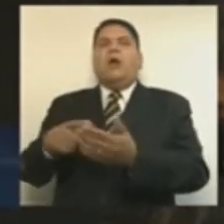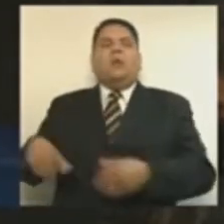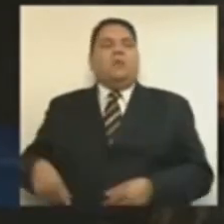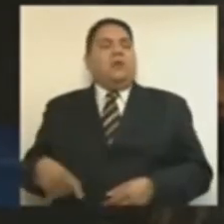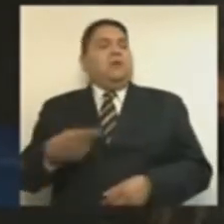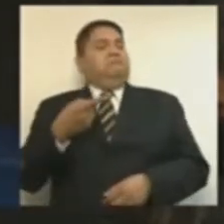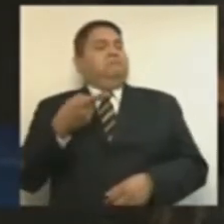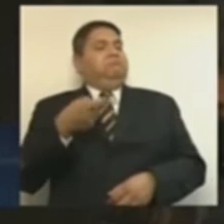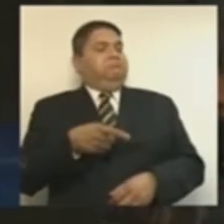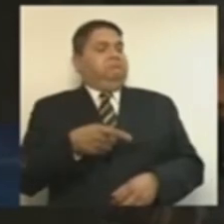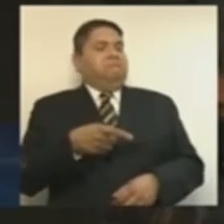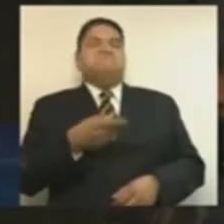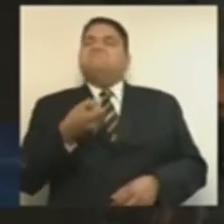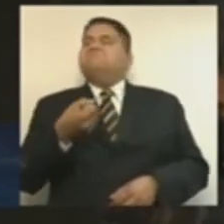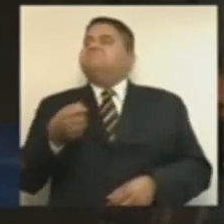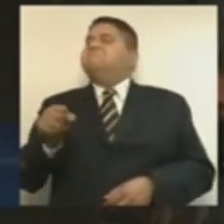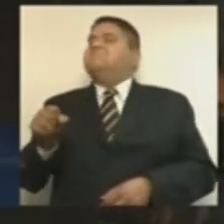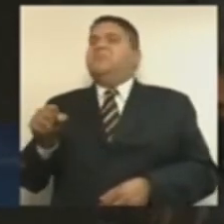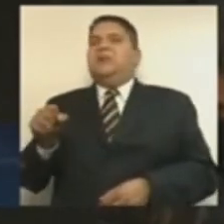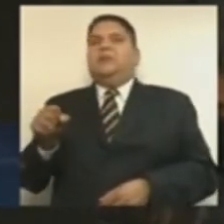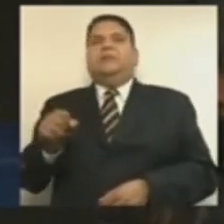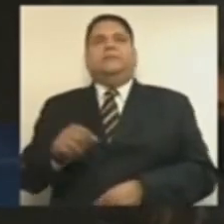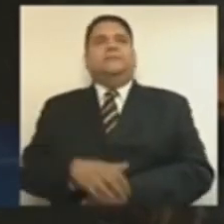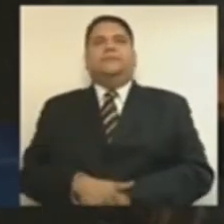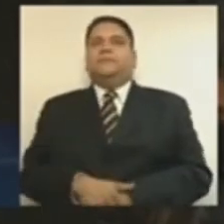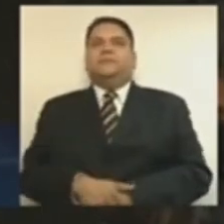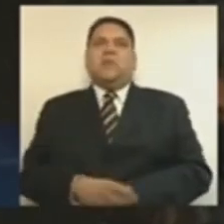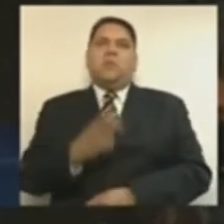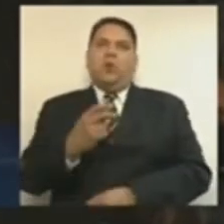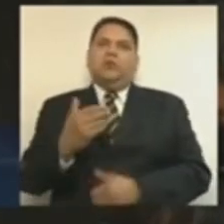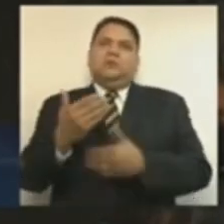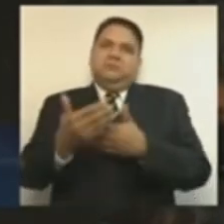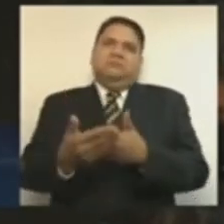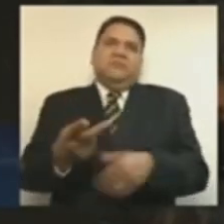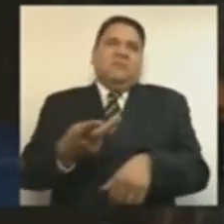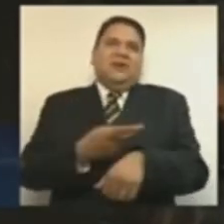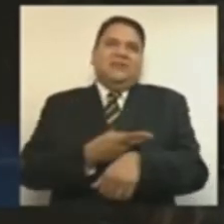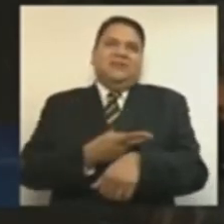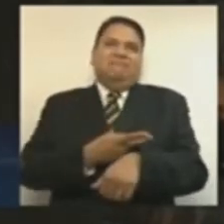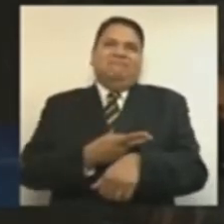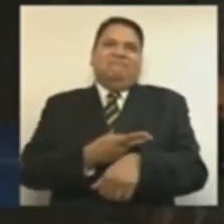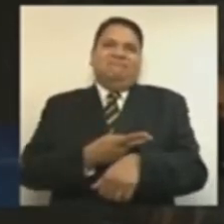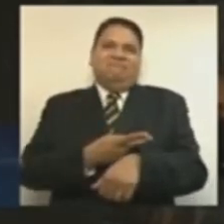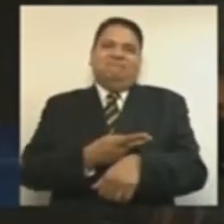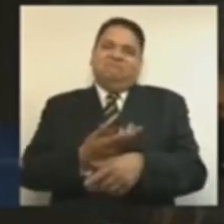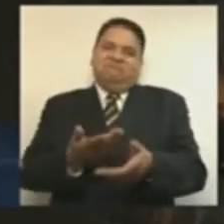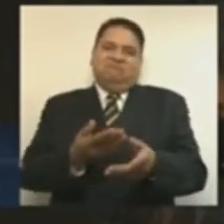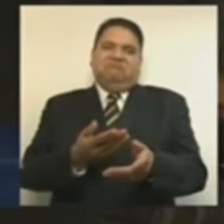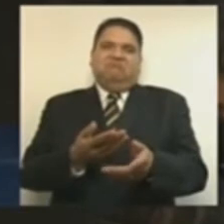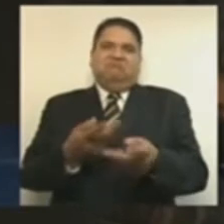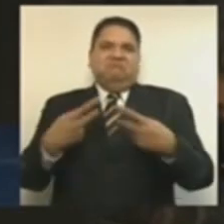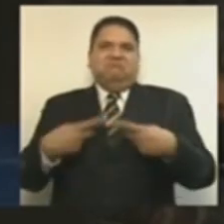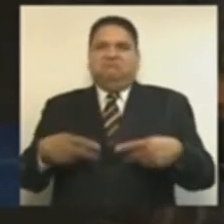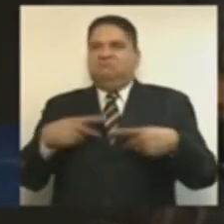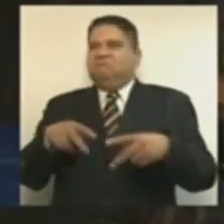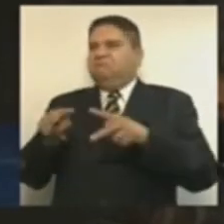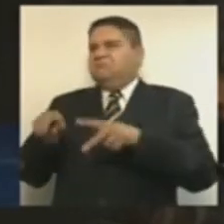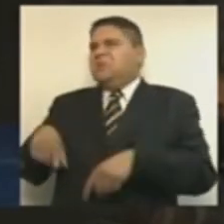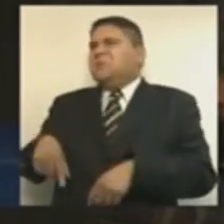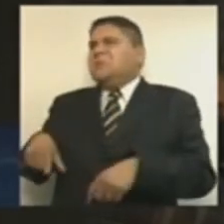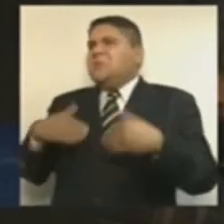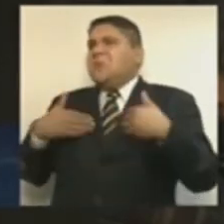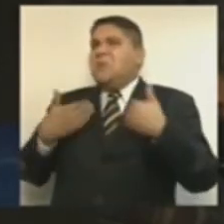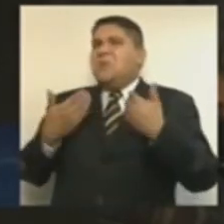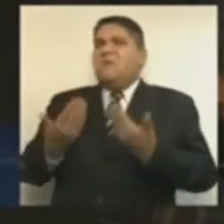rápido la espalda al pueblo. Por eso está pasando lo que está pasando. Por eso la gente se está dando